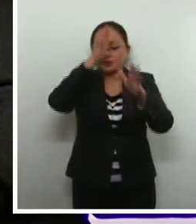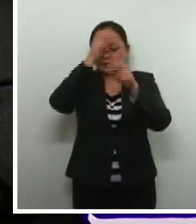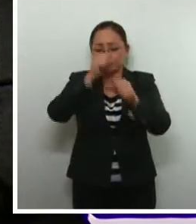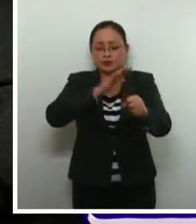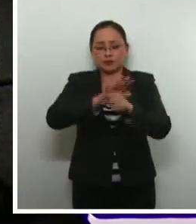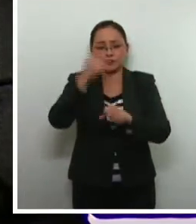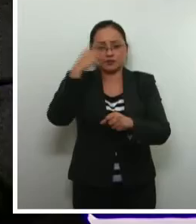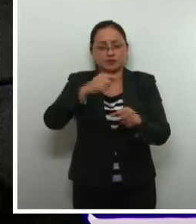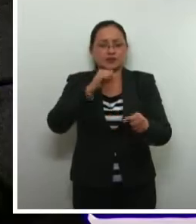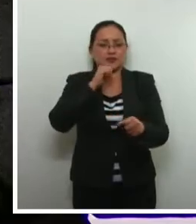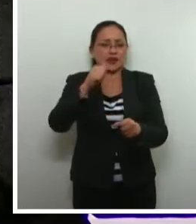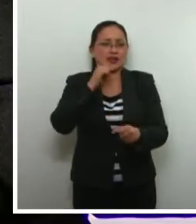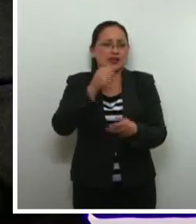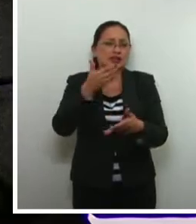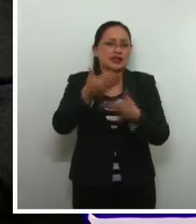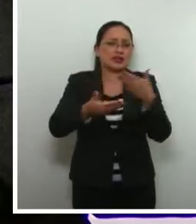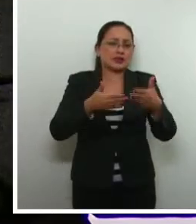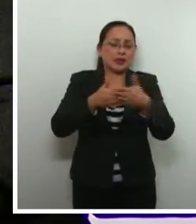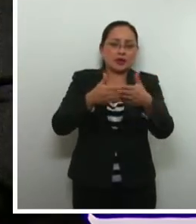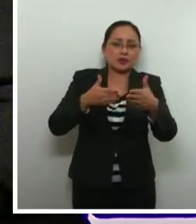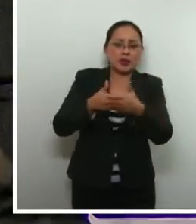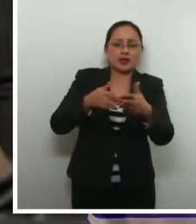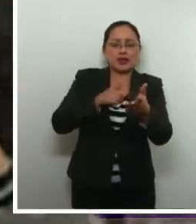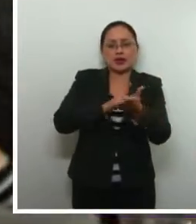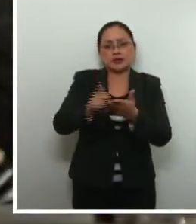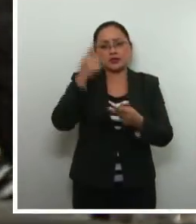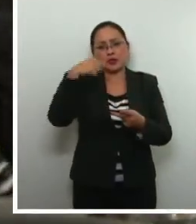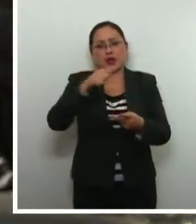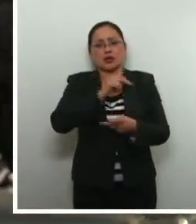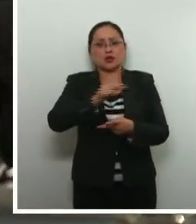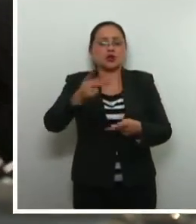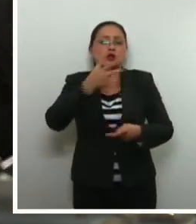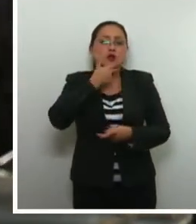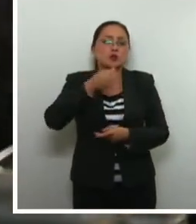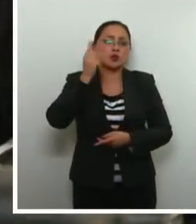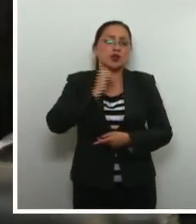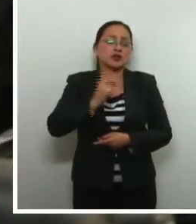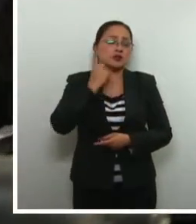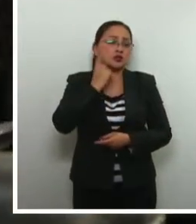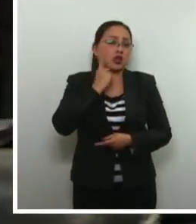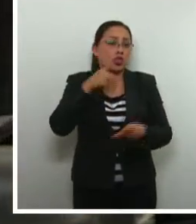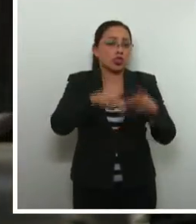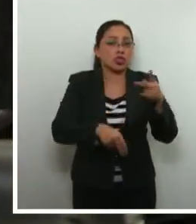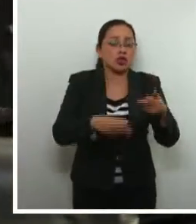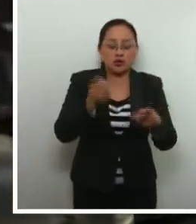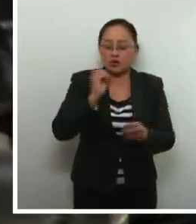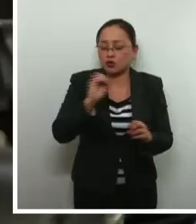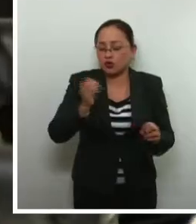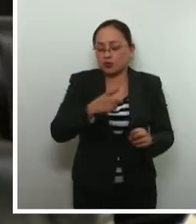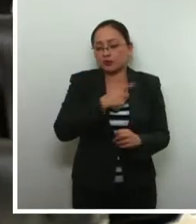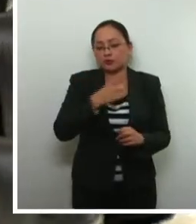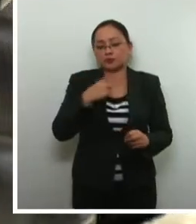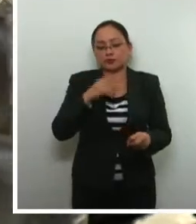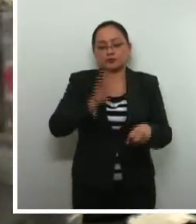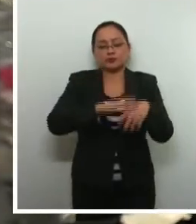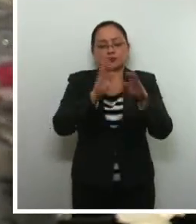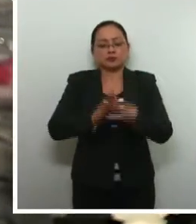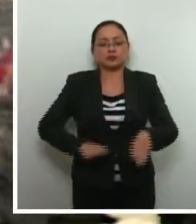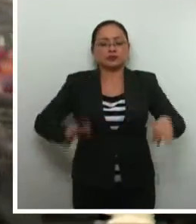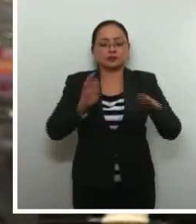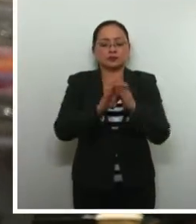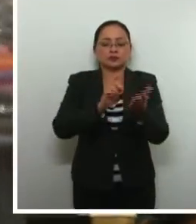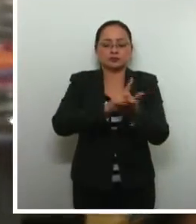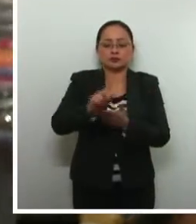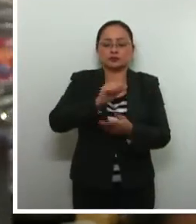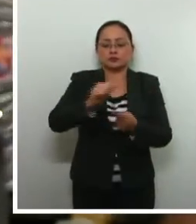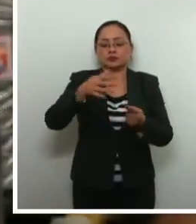no conculcar los derechos de ninguno de los legisladores o legisladoras se salvaguardaría el derecho a